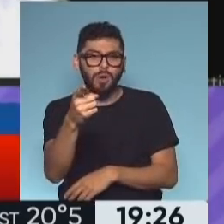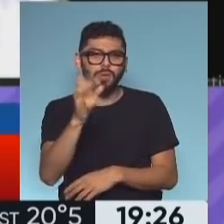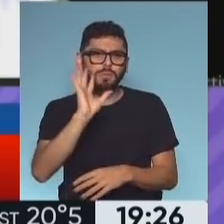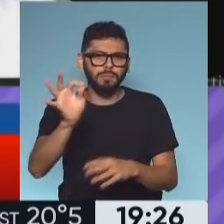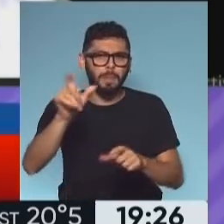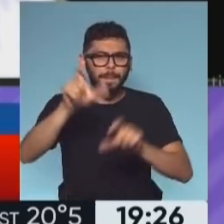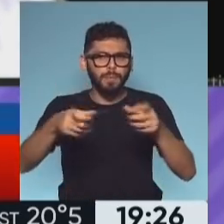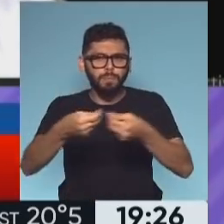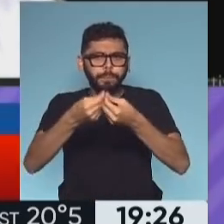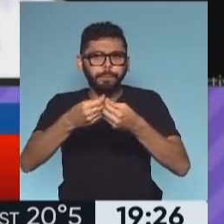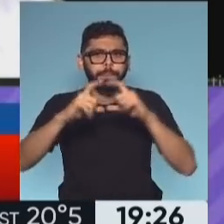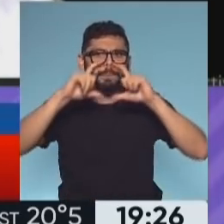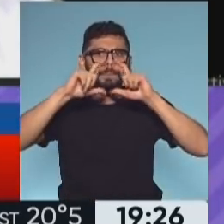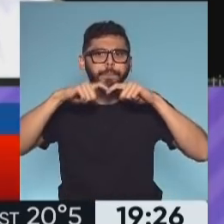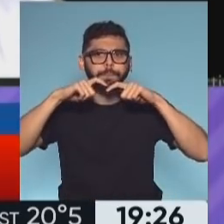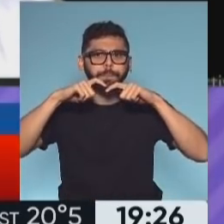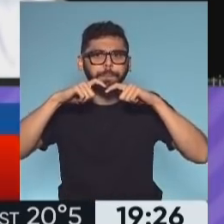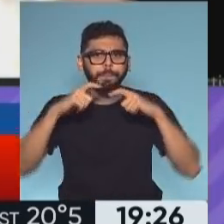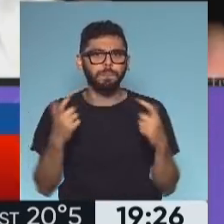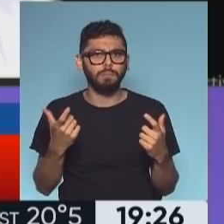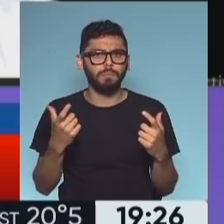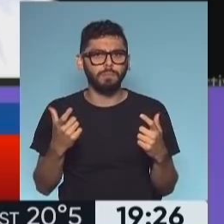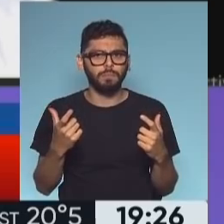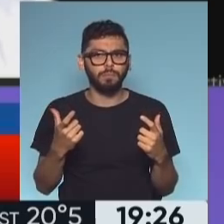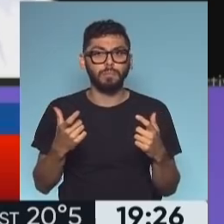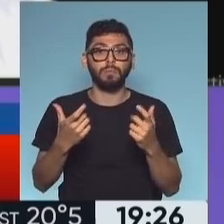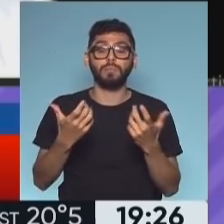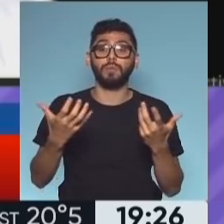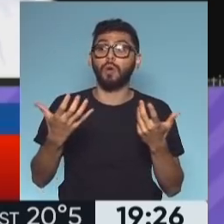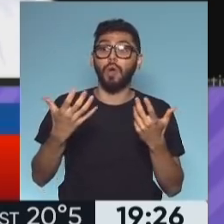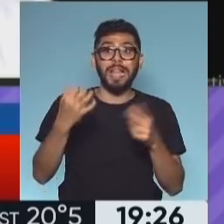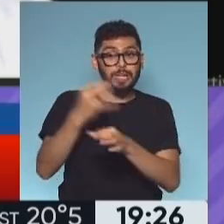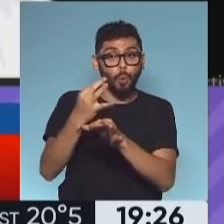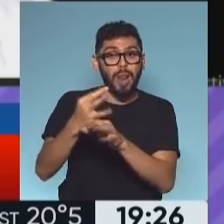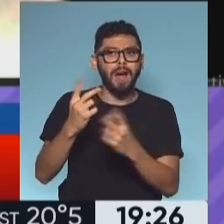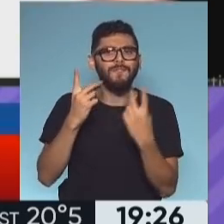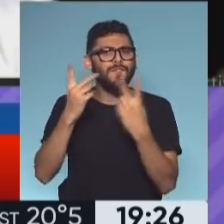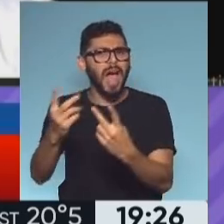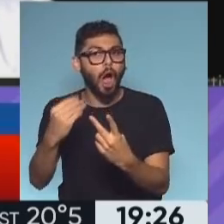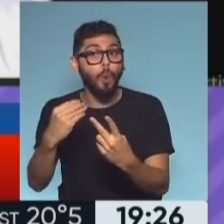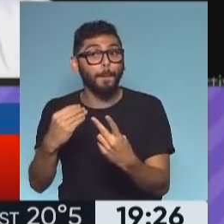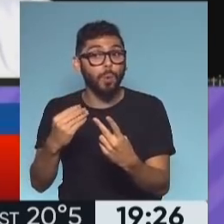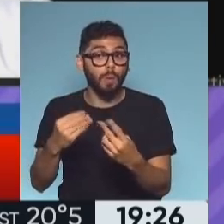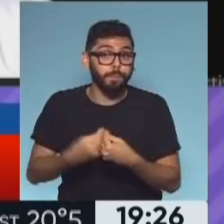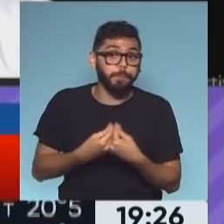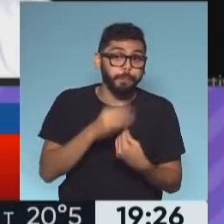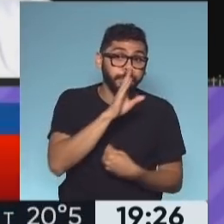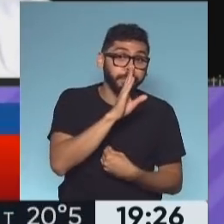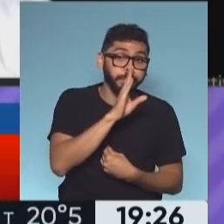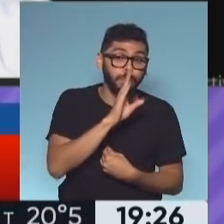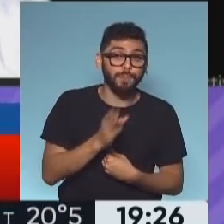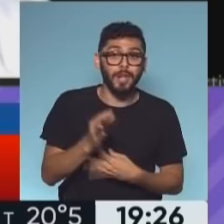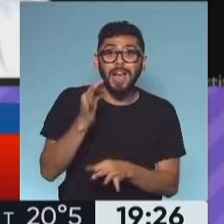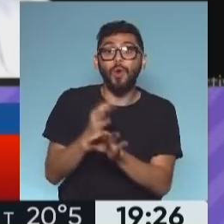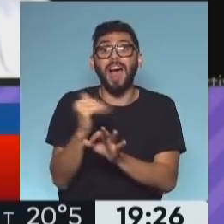gente aglomerada, sin barbijo, el transporte para ir a la escuela, las reuniones que se hacen por afuera